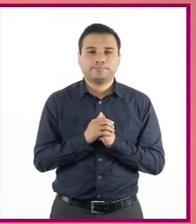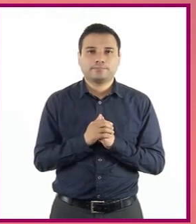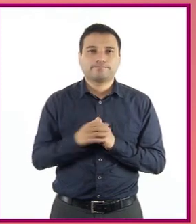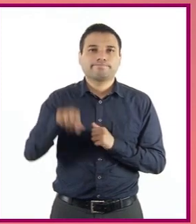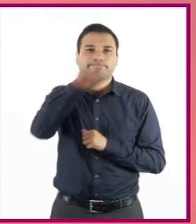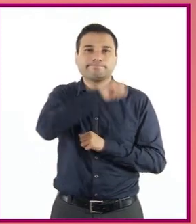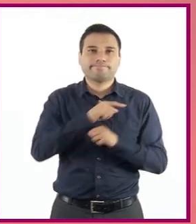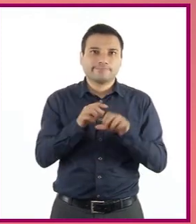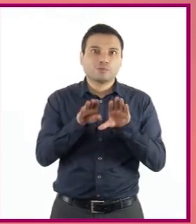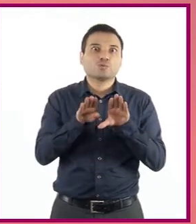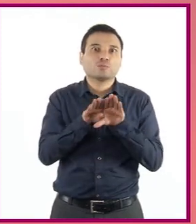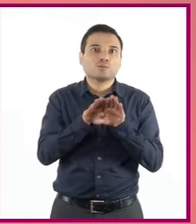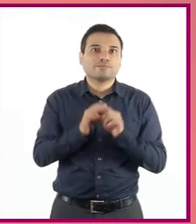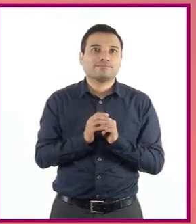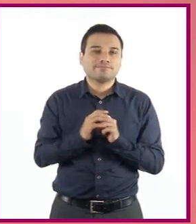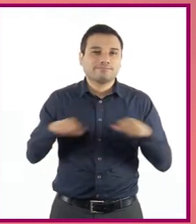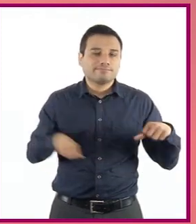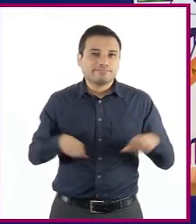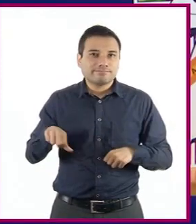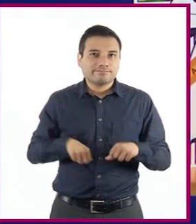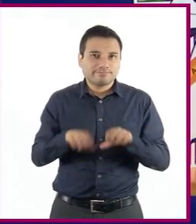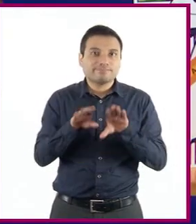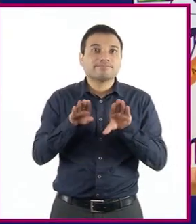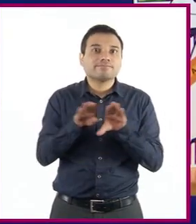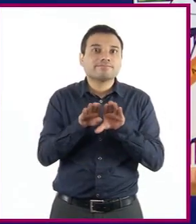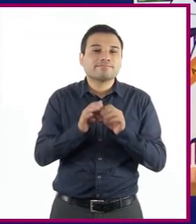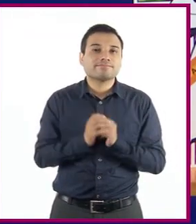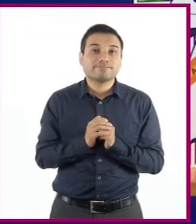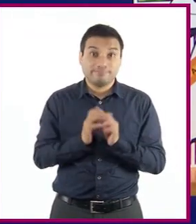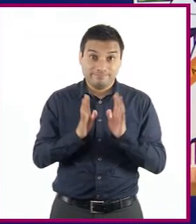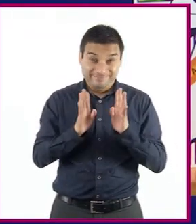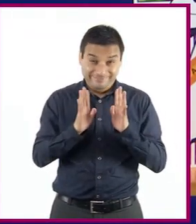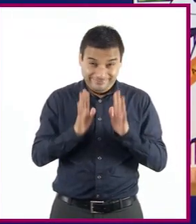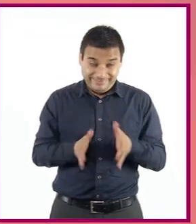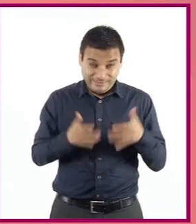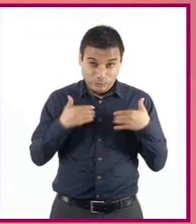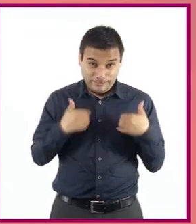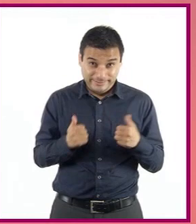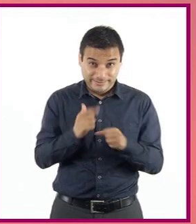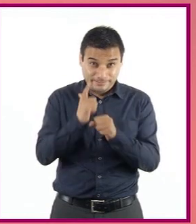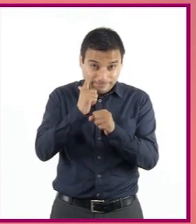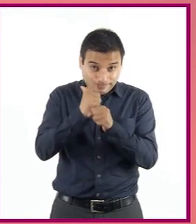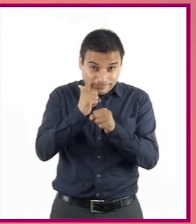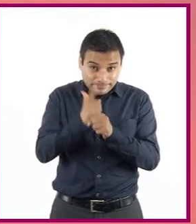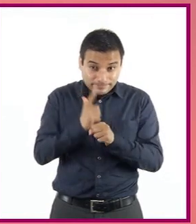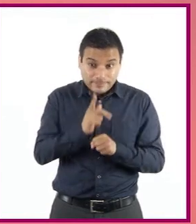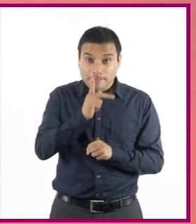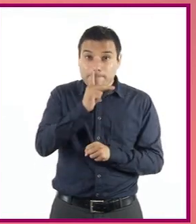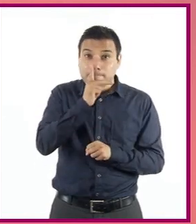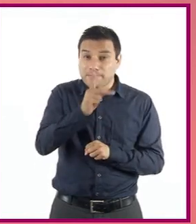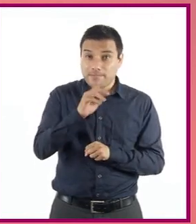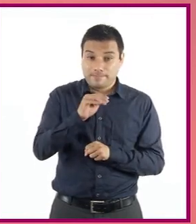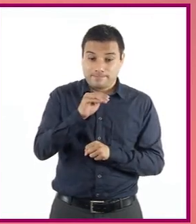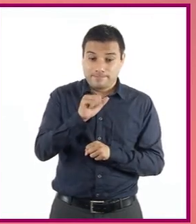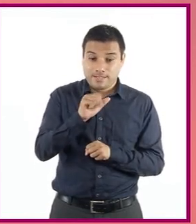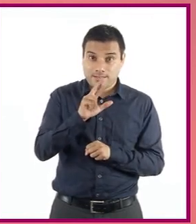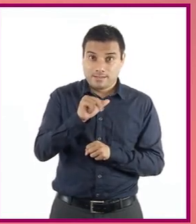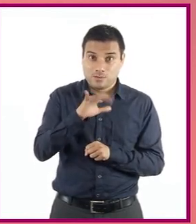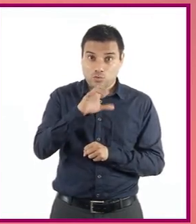van con este primer reto que les propuse? ¿Van identificando los marcadores discursivos que se utilizaron en la